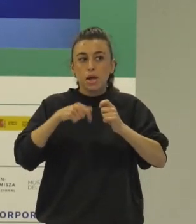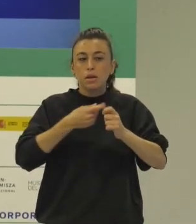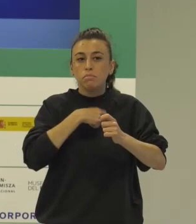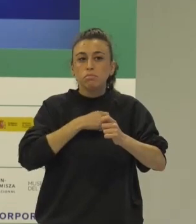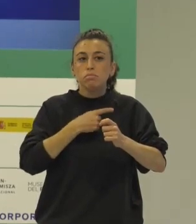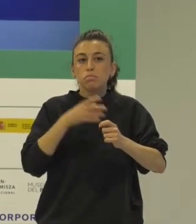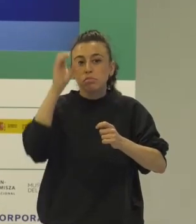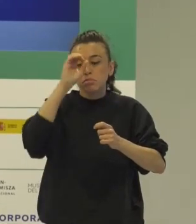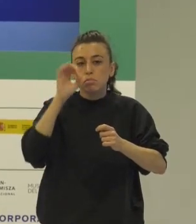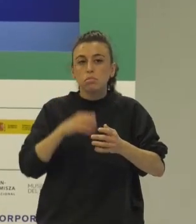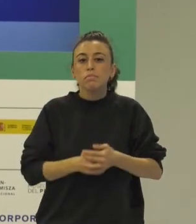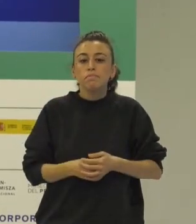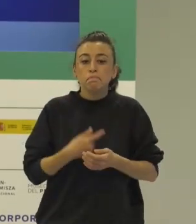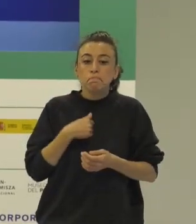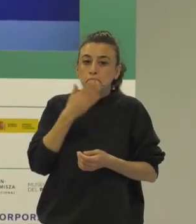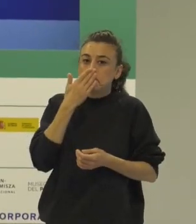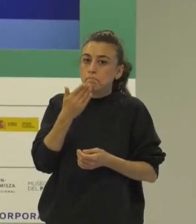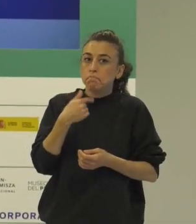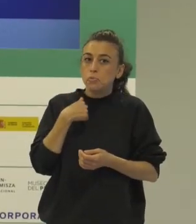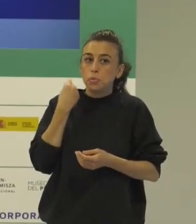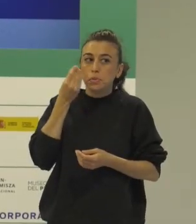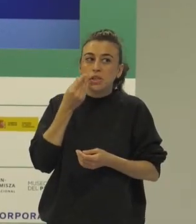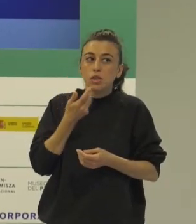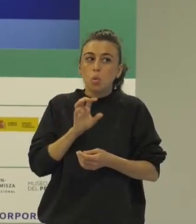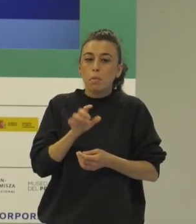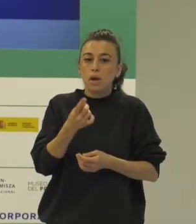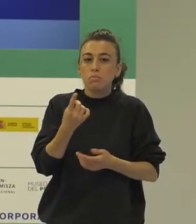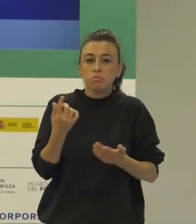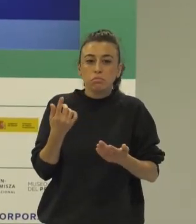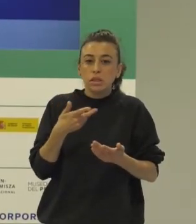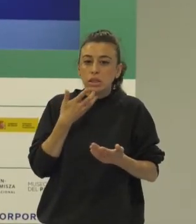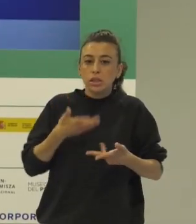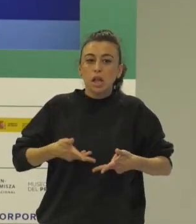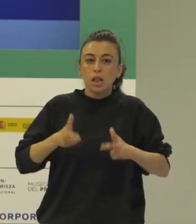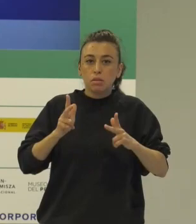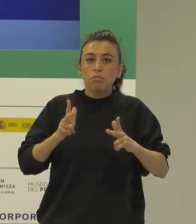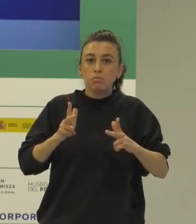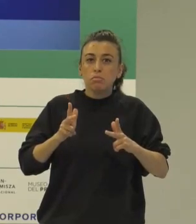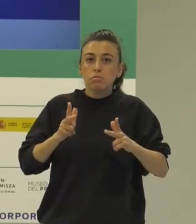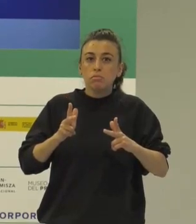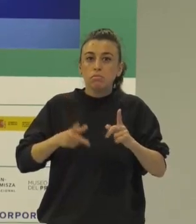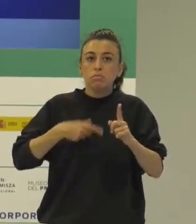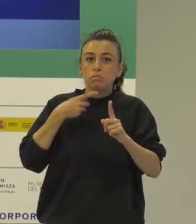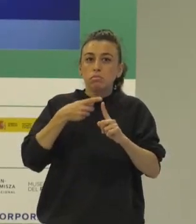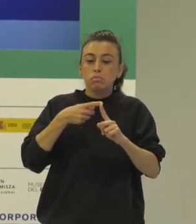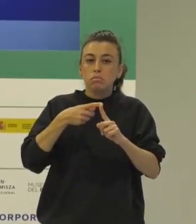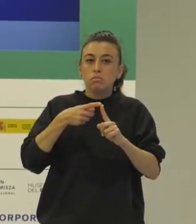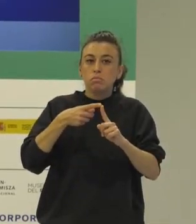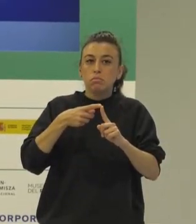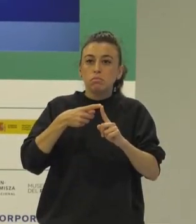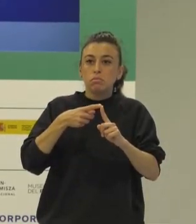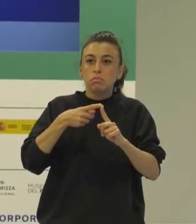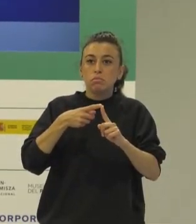yo pienso que cualquier país donde se tenga libertad para ejercer,